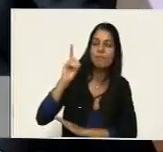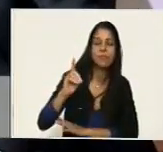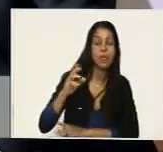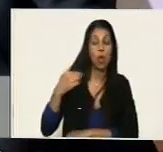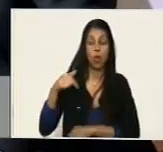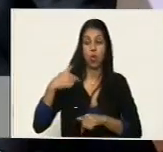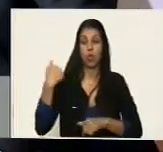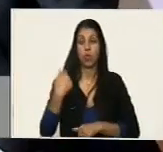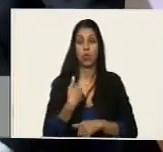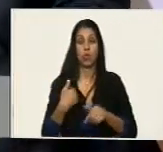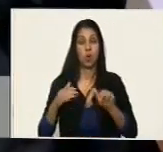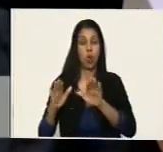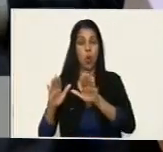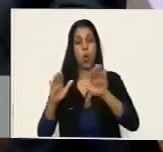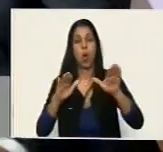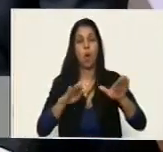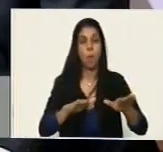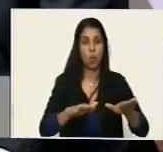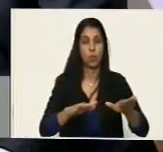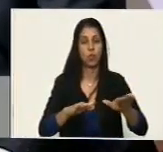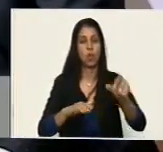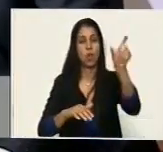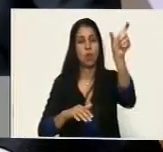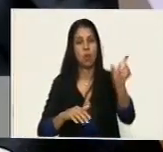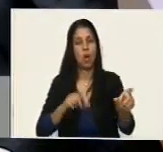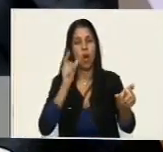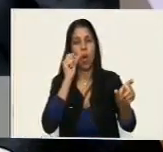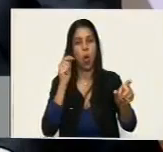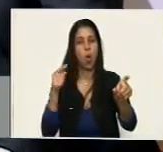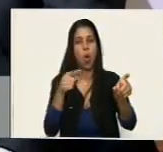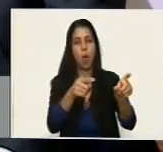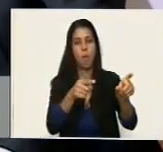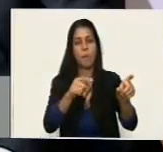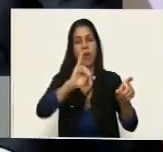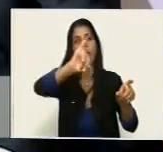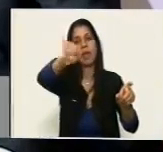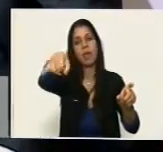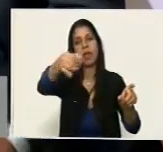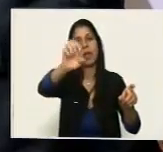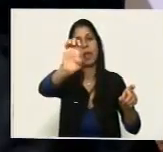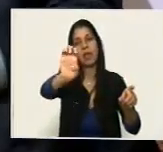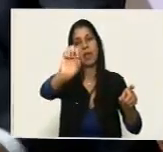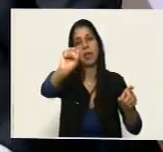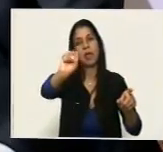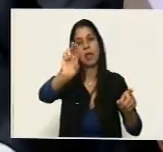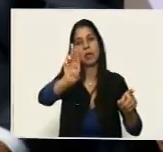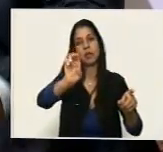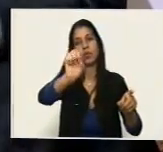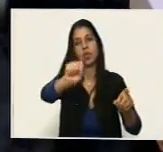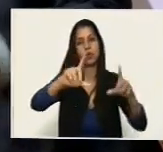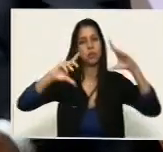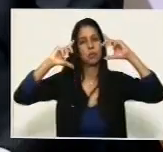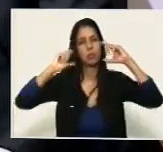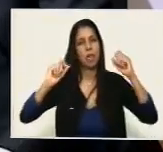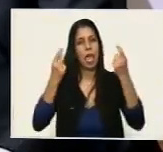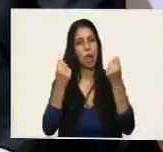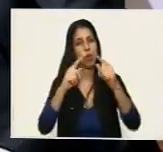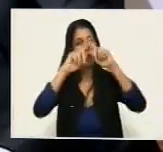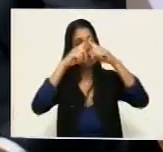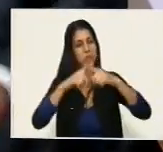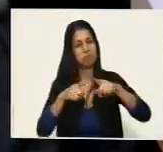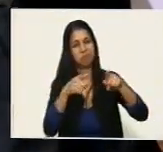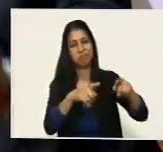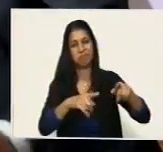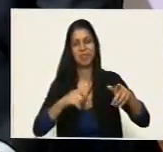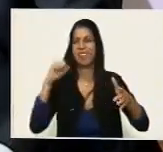esta plenaria a nuestro compañero constituyente Jesús Farías, economista, hombre, luchador